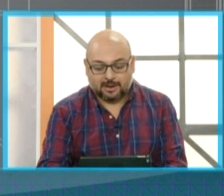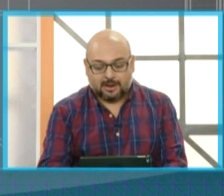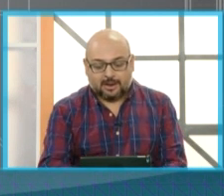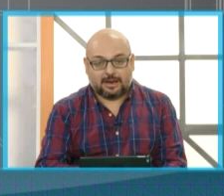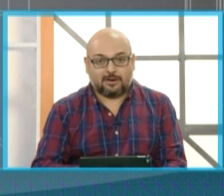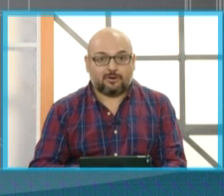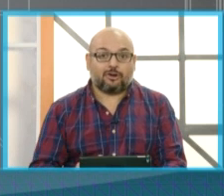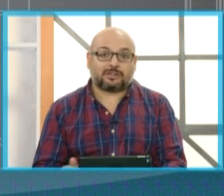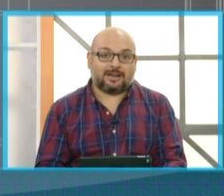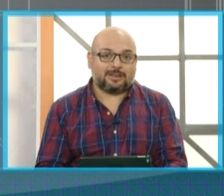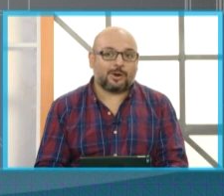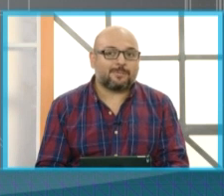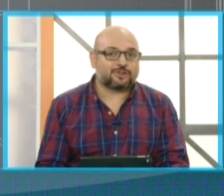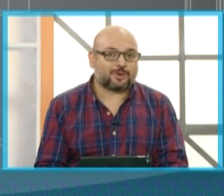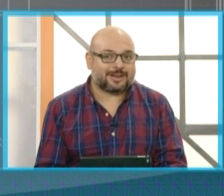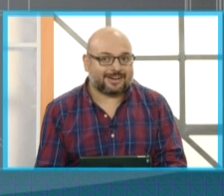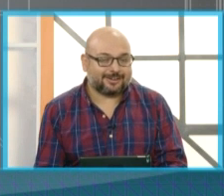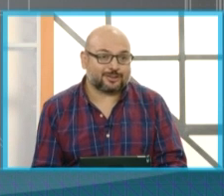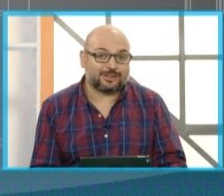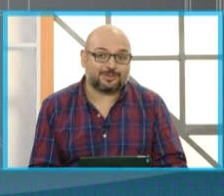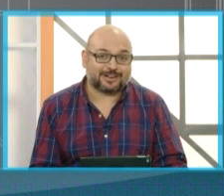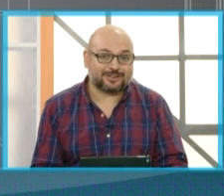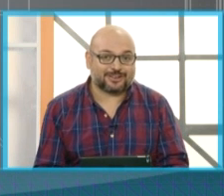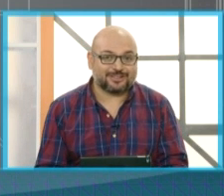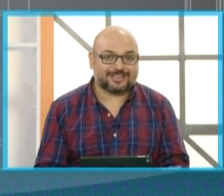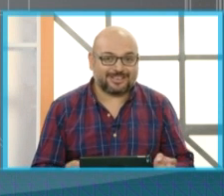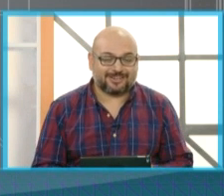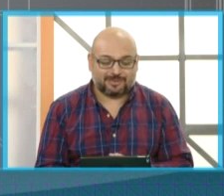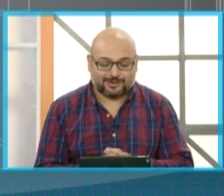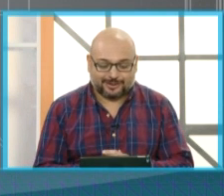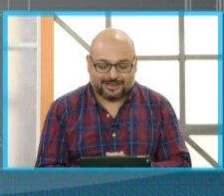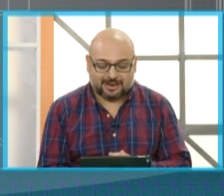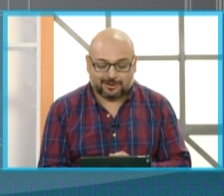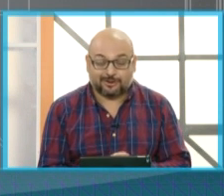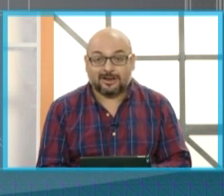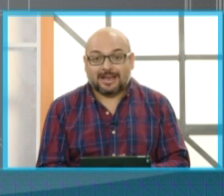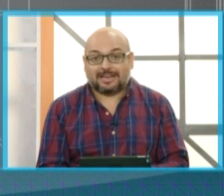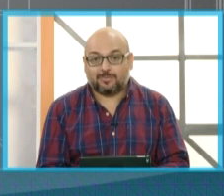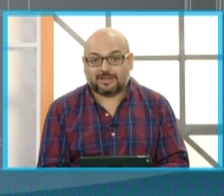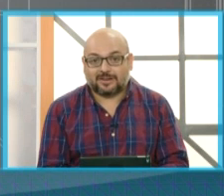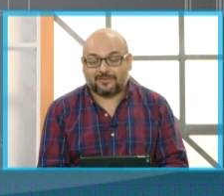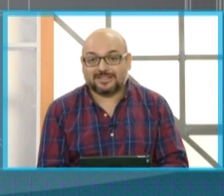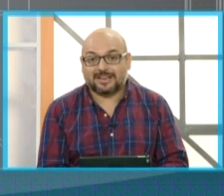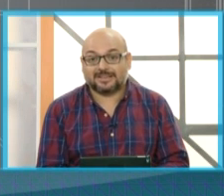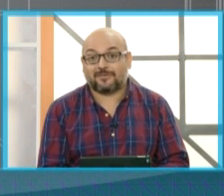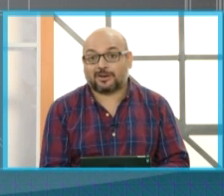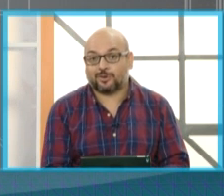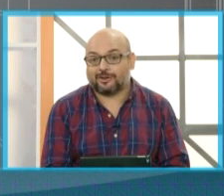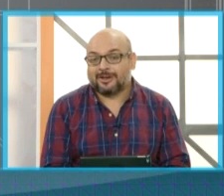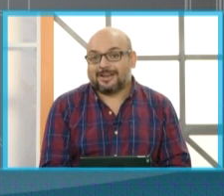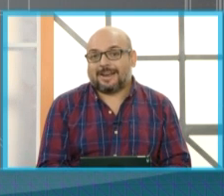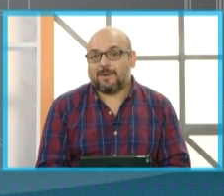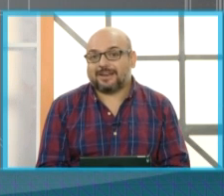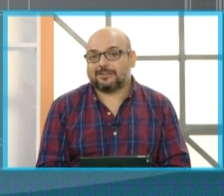semana. Otra, y duele mucho verla, lo siento por aquellos que son sensibles, pero bueno, tienen que ver con el gimnasta francés que se